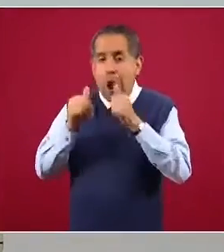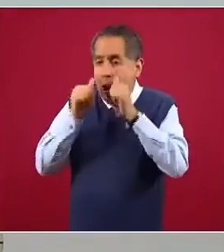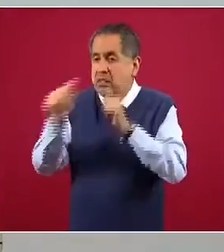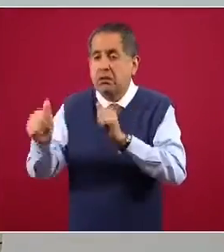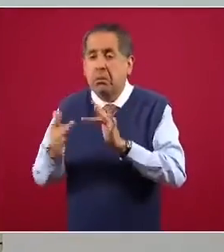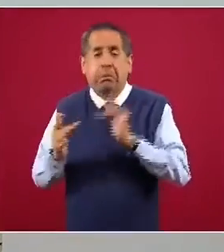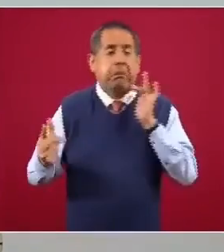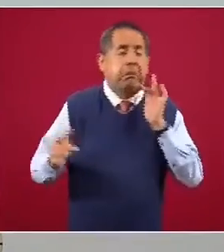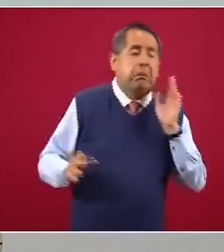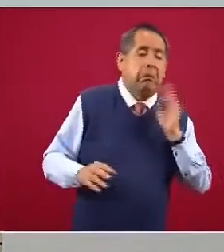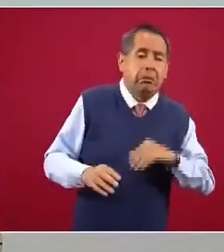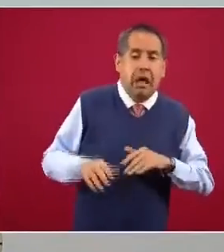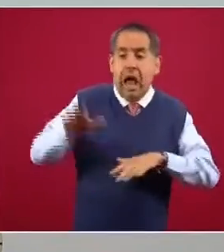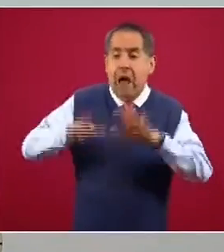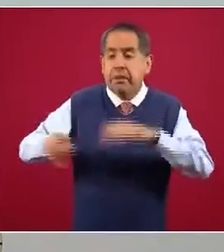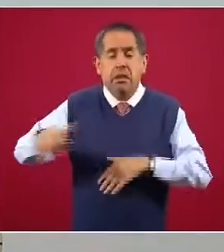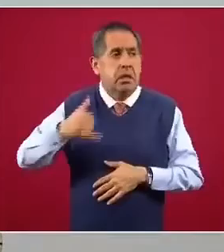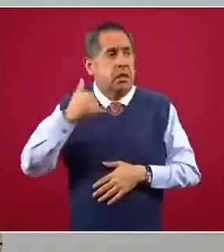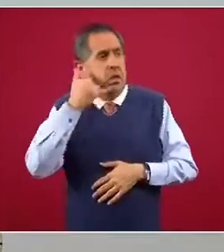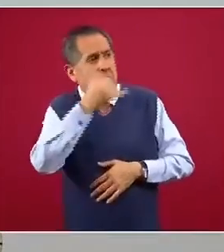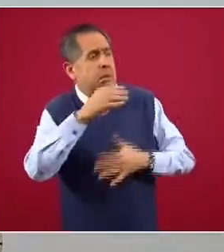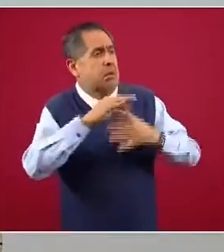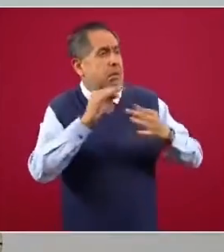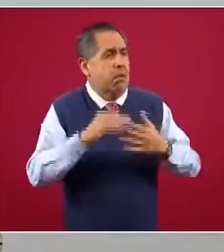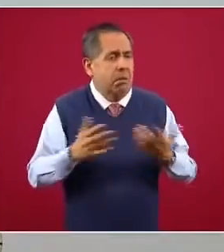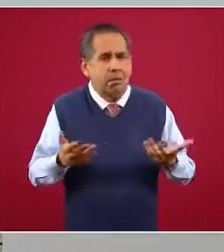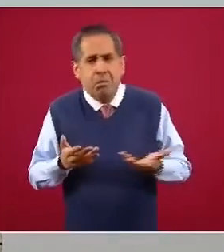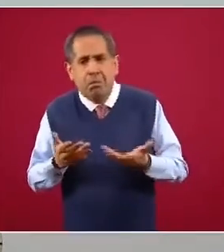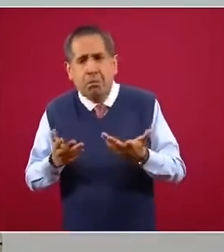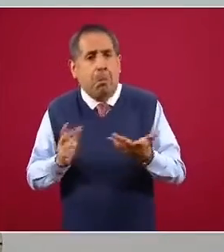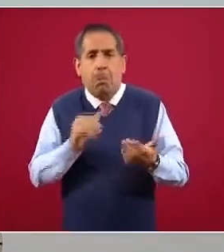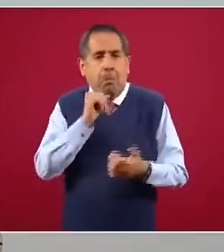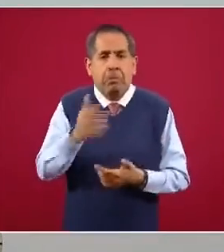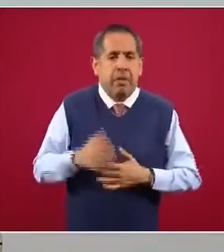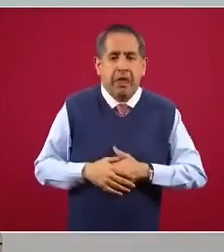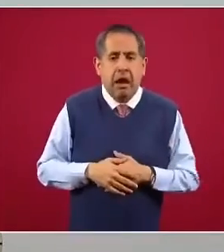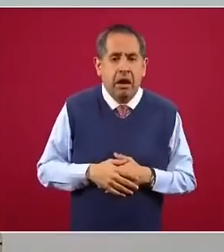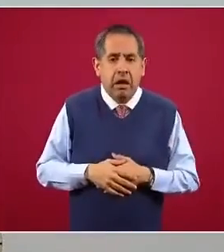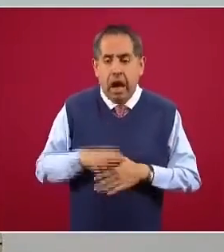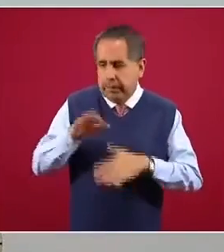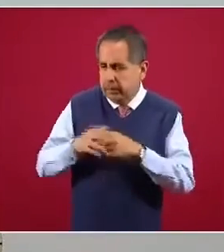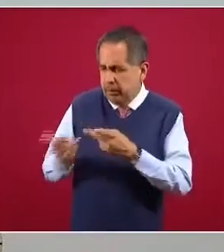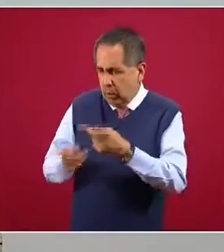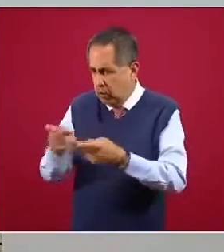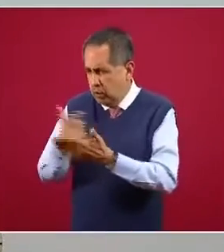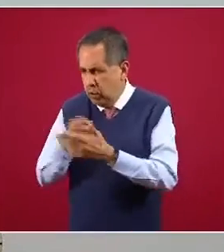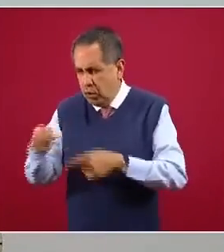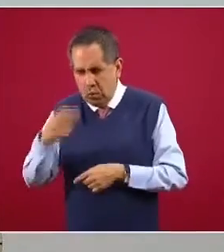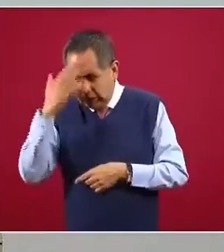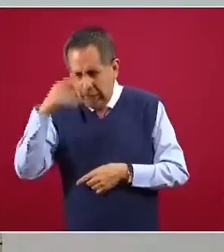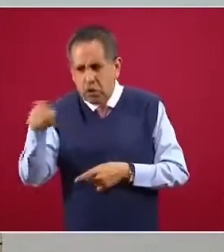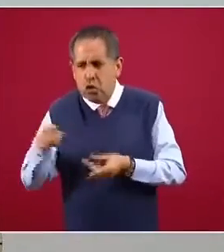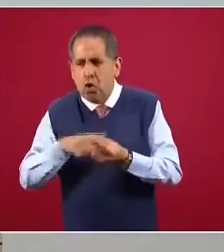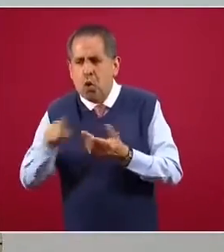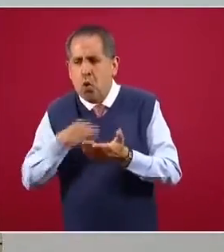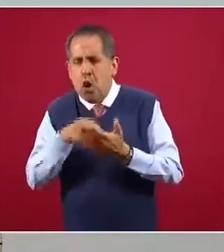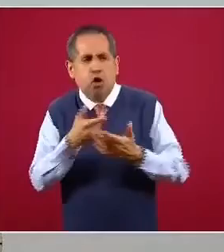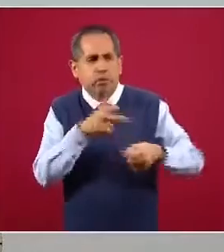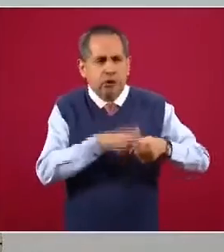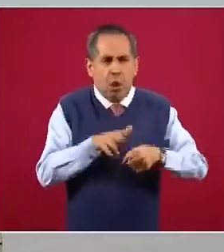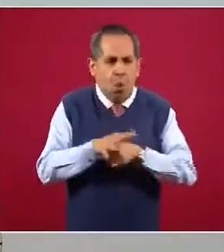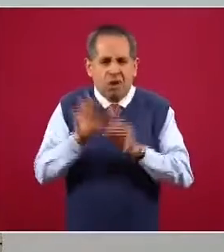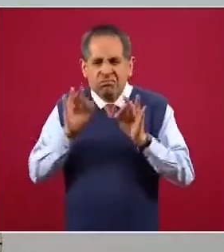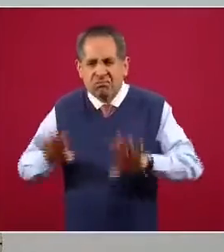cuando uno habla, a veces no se identifica ni siquiera, lo hemos preguntado en las encuestas, no se identifica bien cuál es el centro de salud, no se